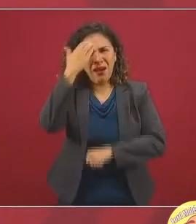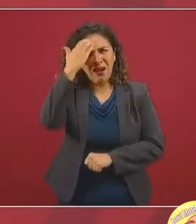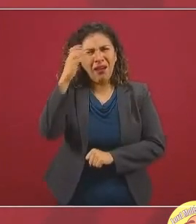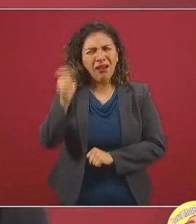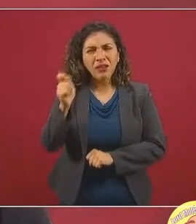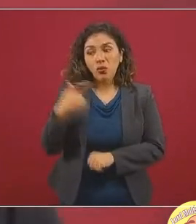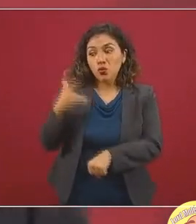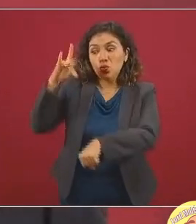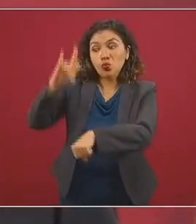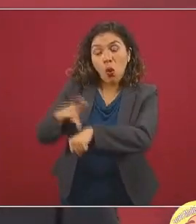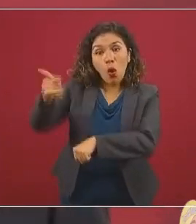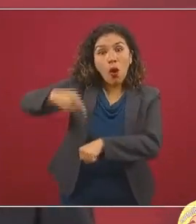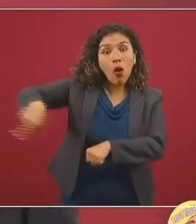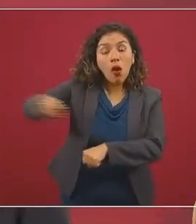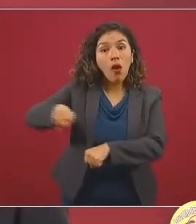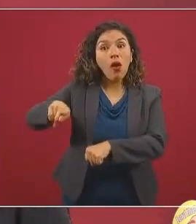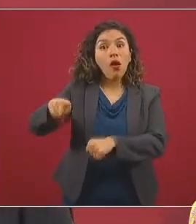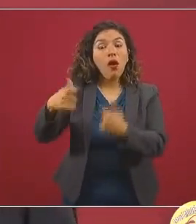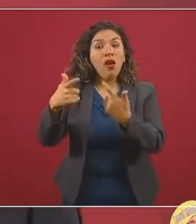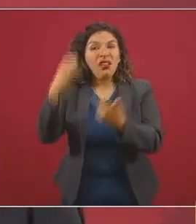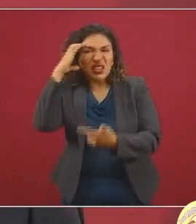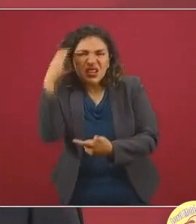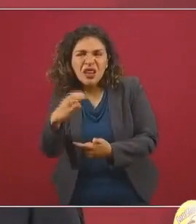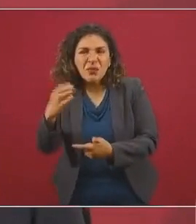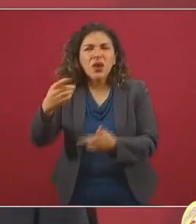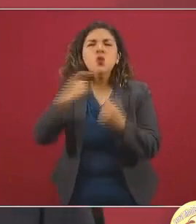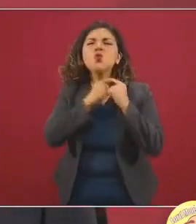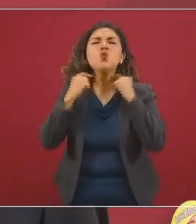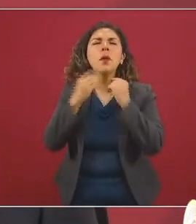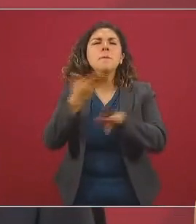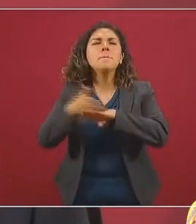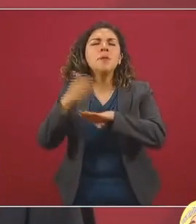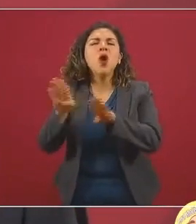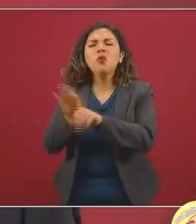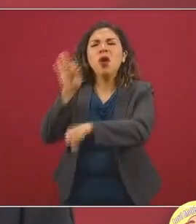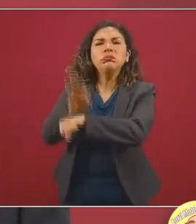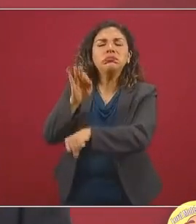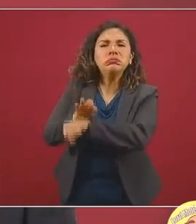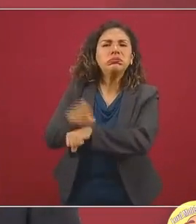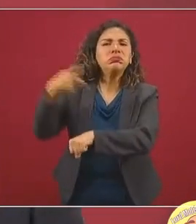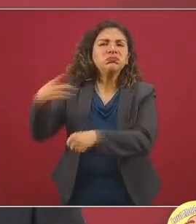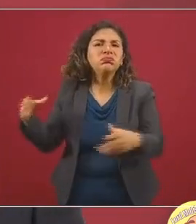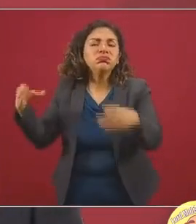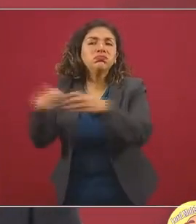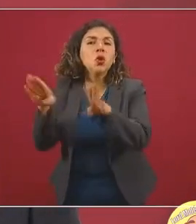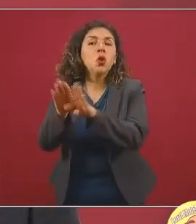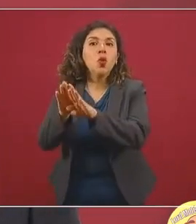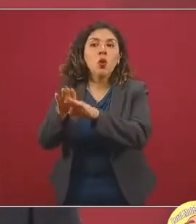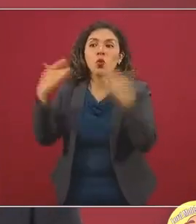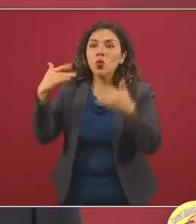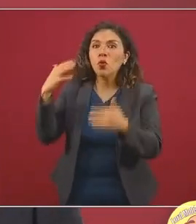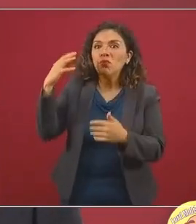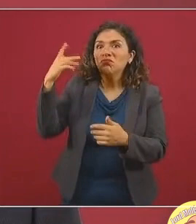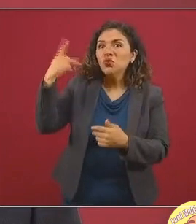No se tocaba la delincuencia de cuello blanco, eran como los hijos predilectos